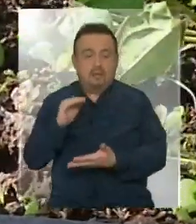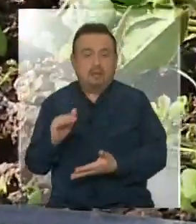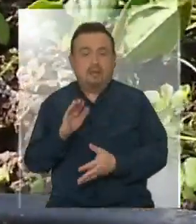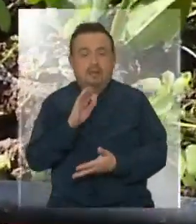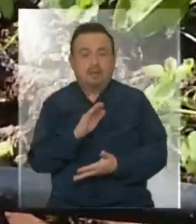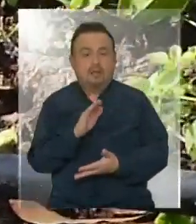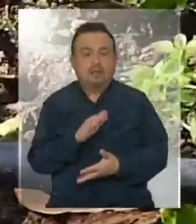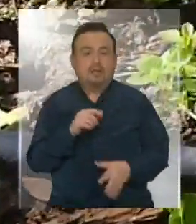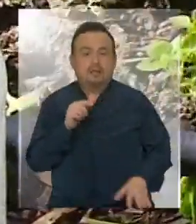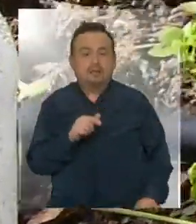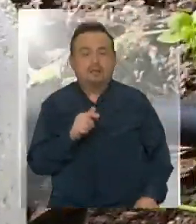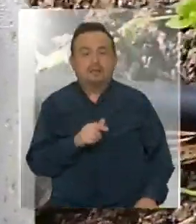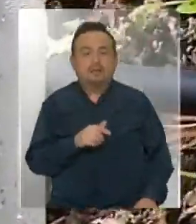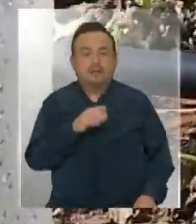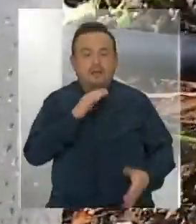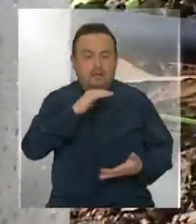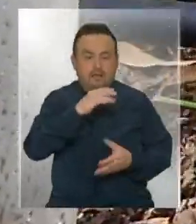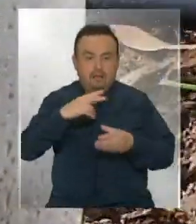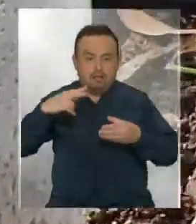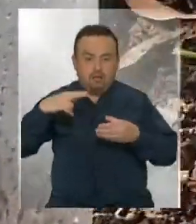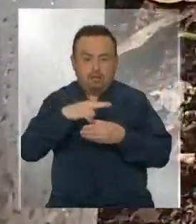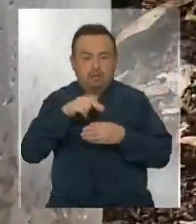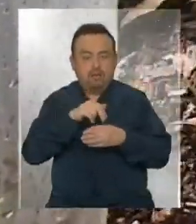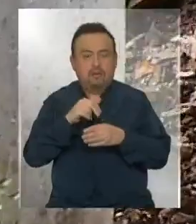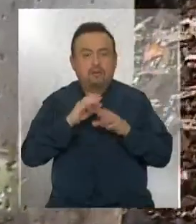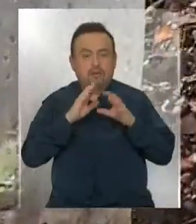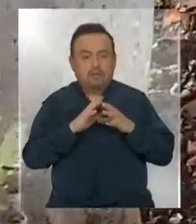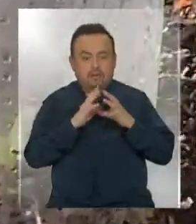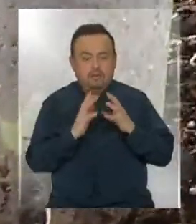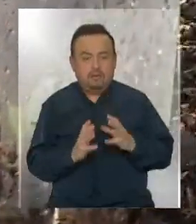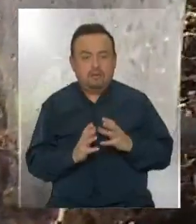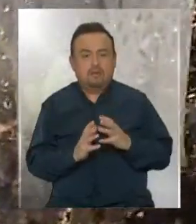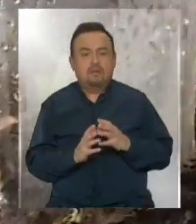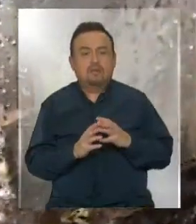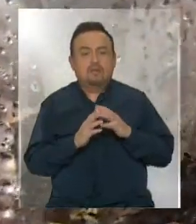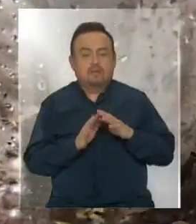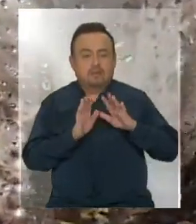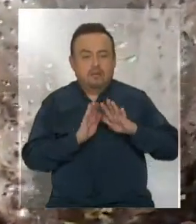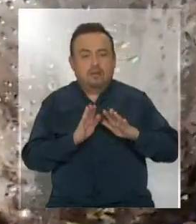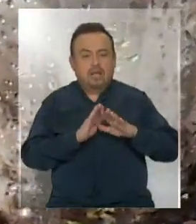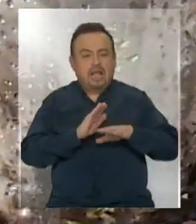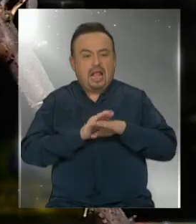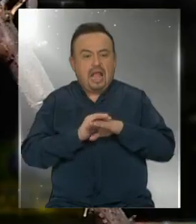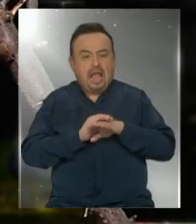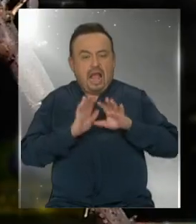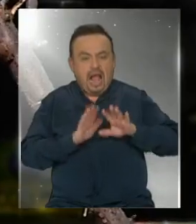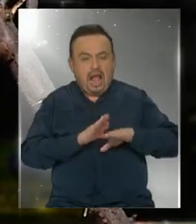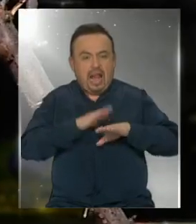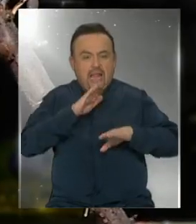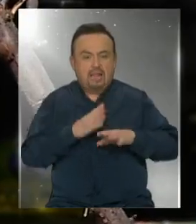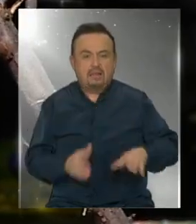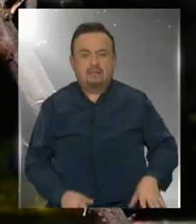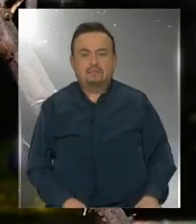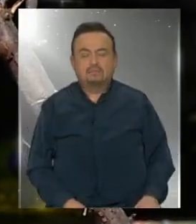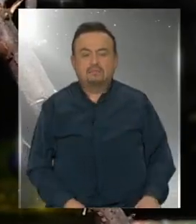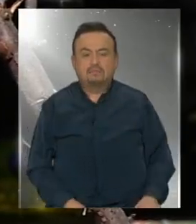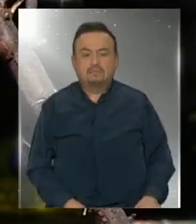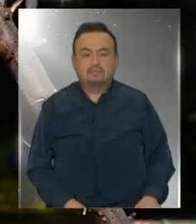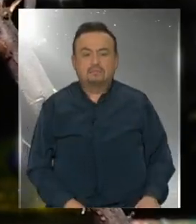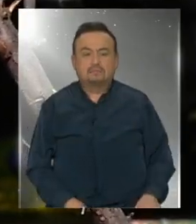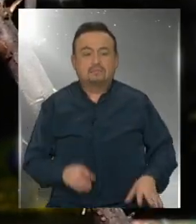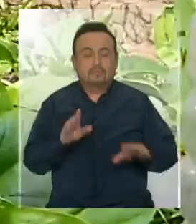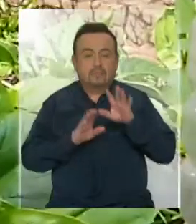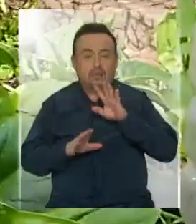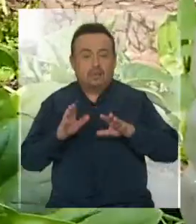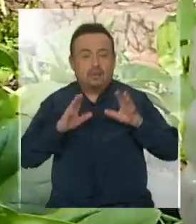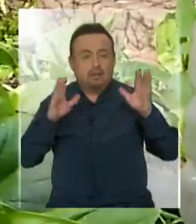efecto de la botellita de bebida cortada para hacerle un efecto invernadero y mantener el calor, digamos,